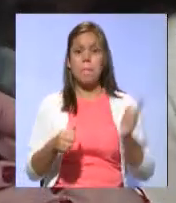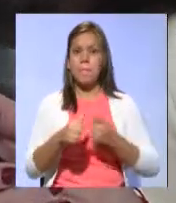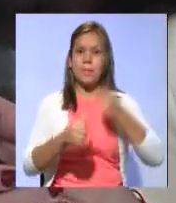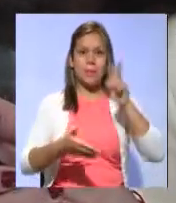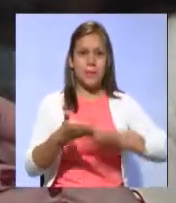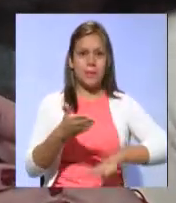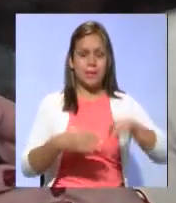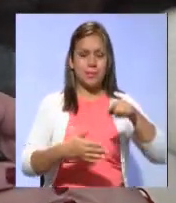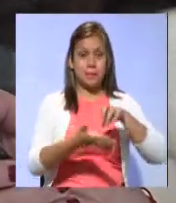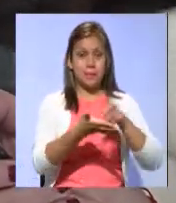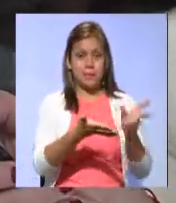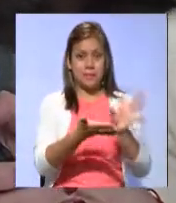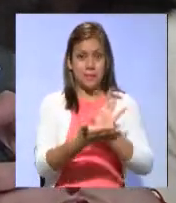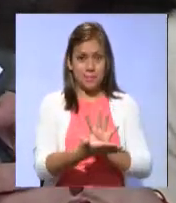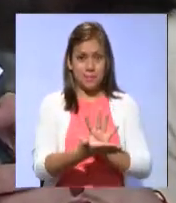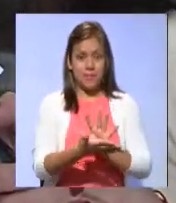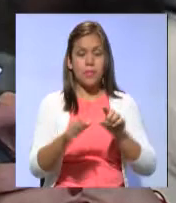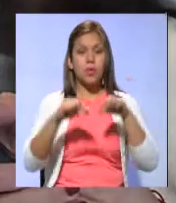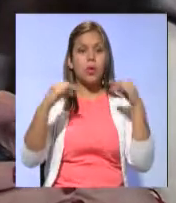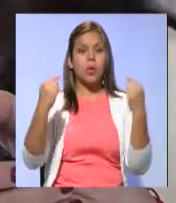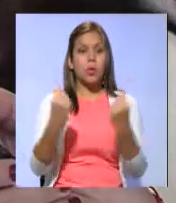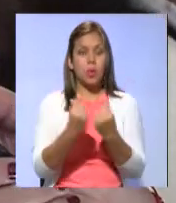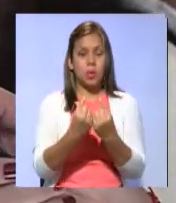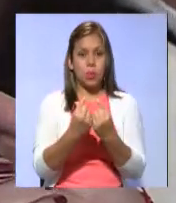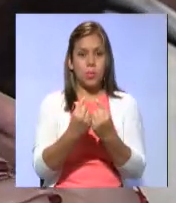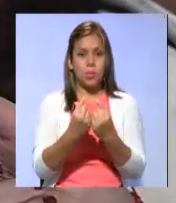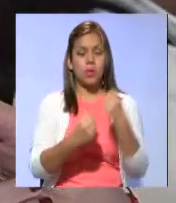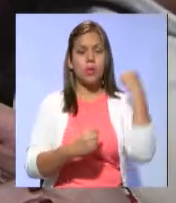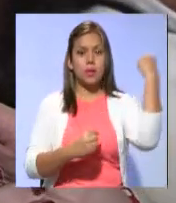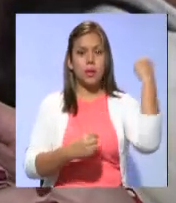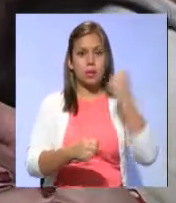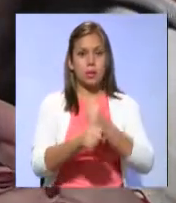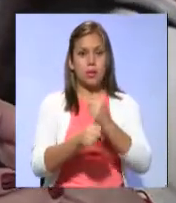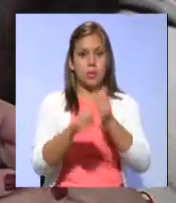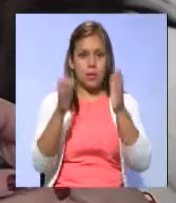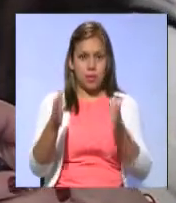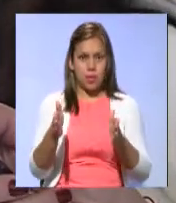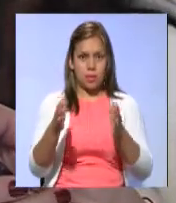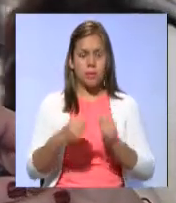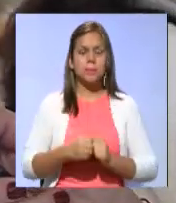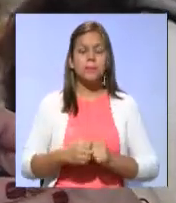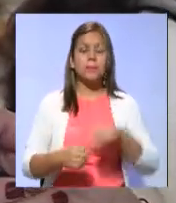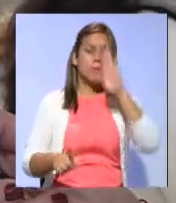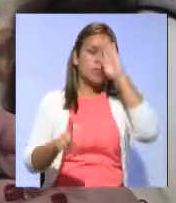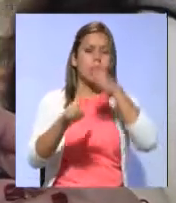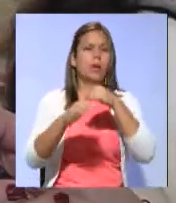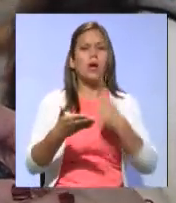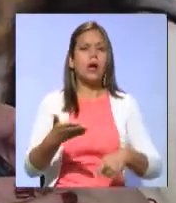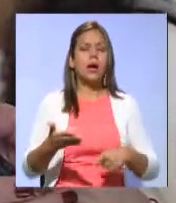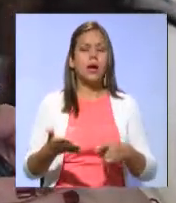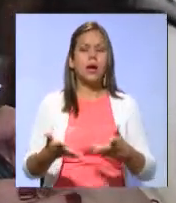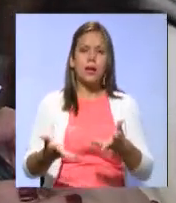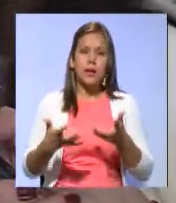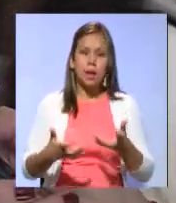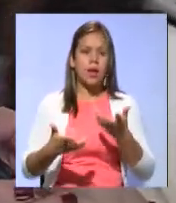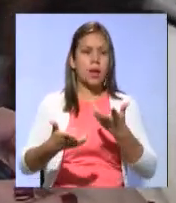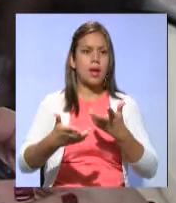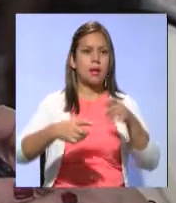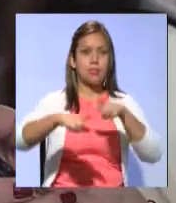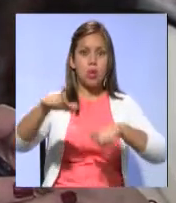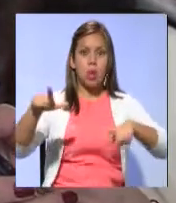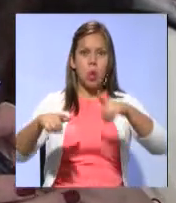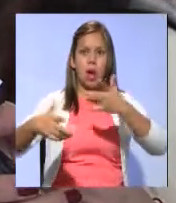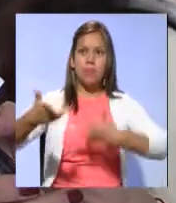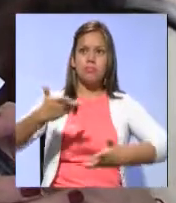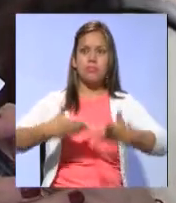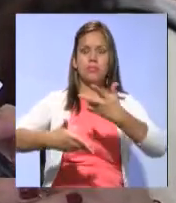la Asamblea Nacional el Grupo de Derechos de los Trabajadores y Seguridad Social. El objetivo es que este sea un espacio